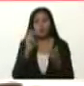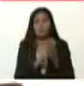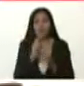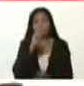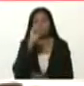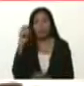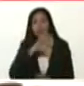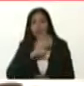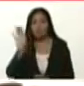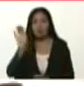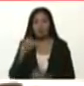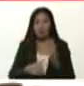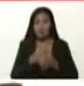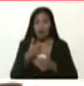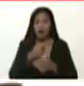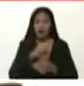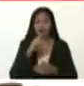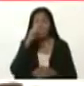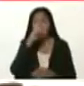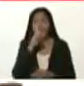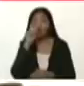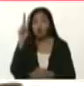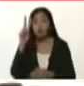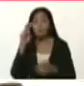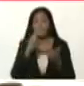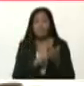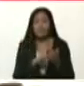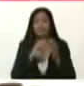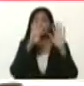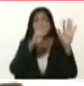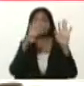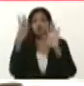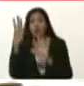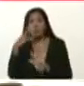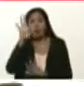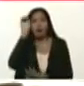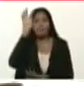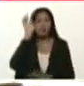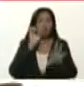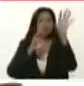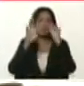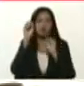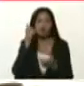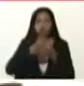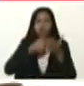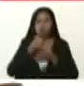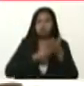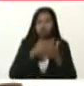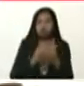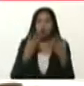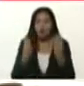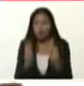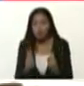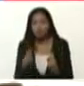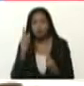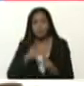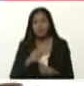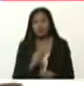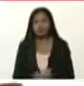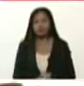patria. Así es, el año 2019 ha sido un año de mucho aprendizaje, de mucha lucha, de mucha